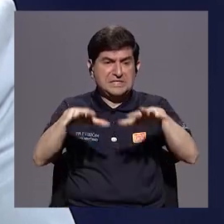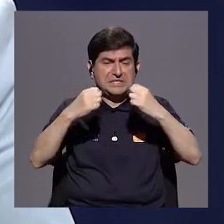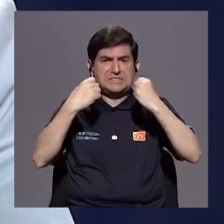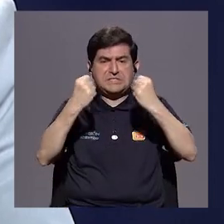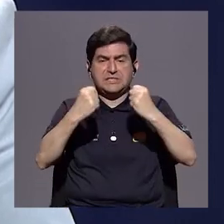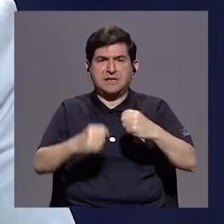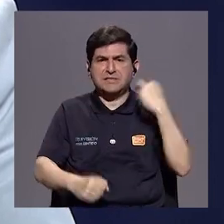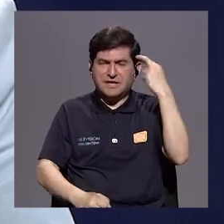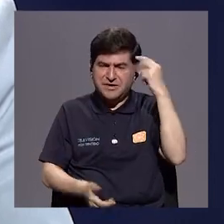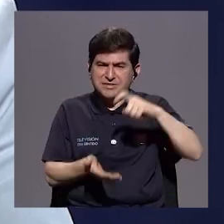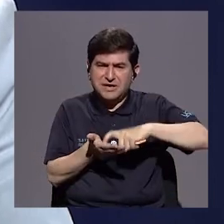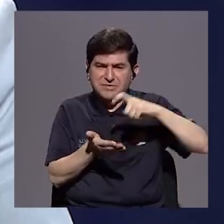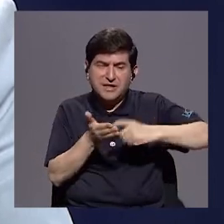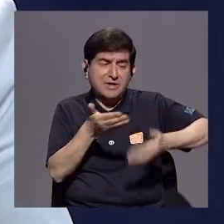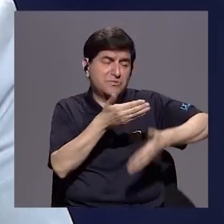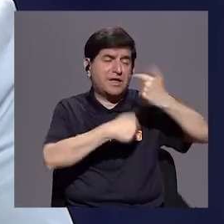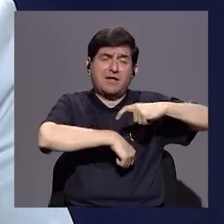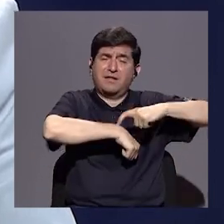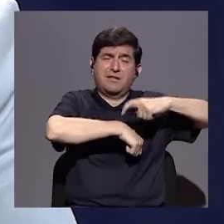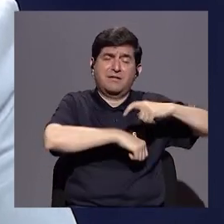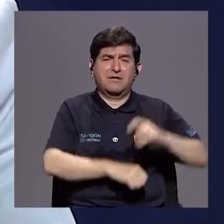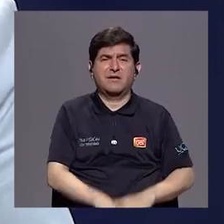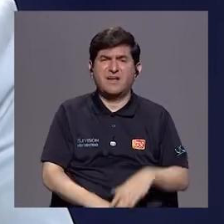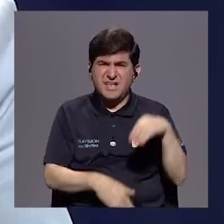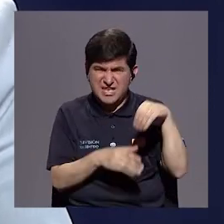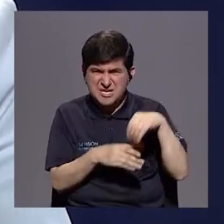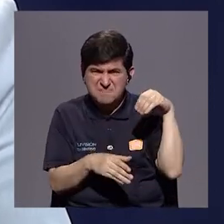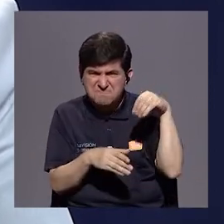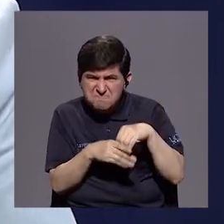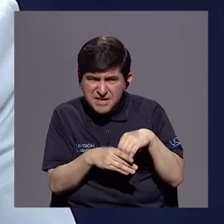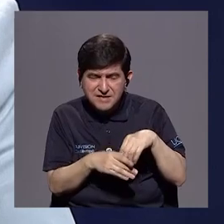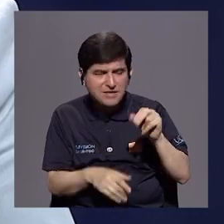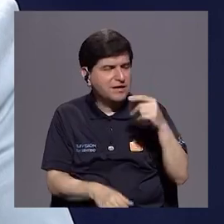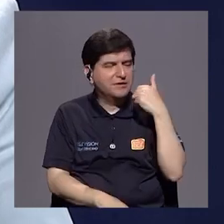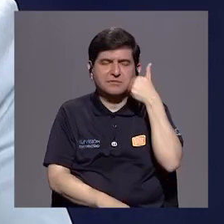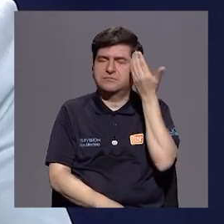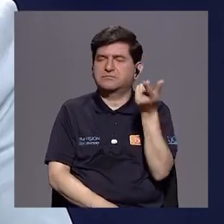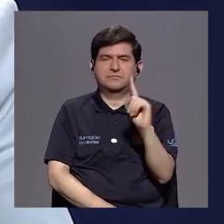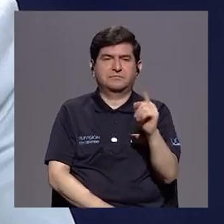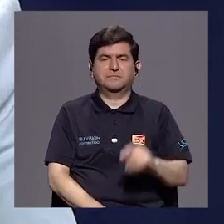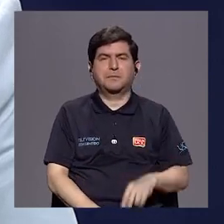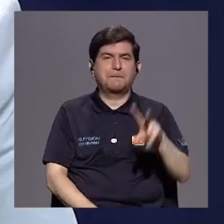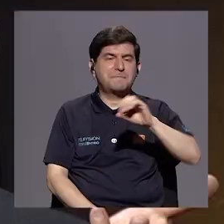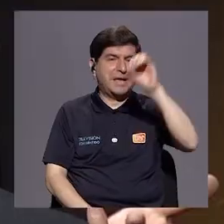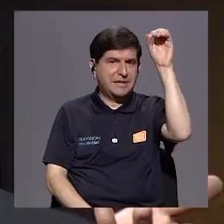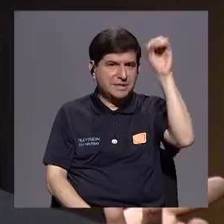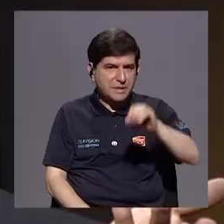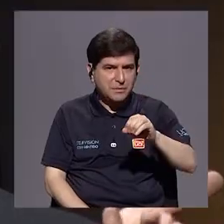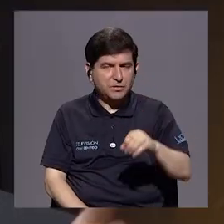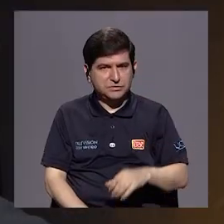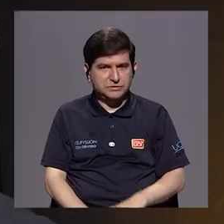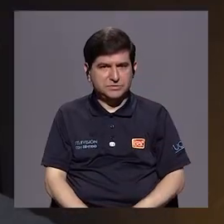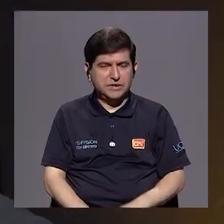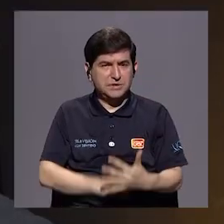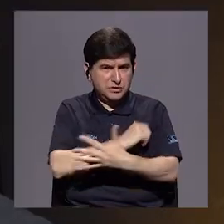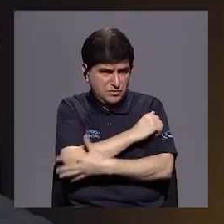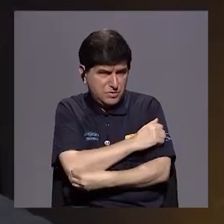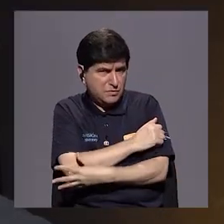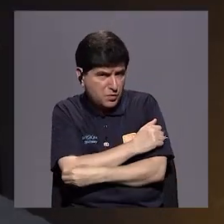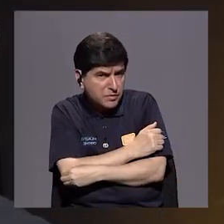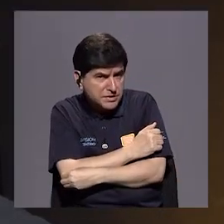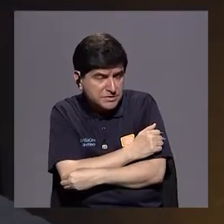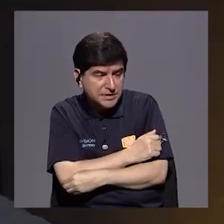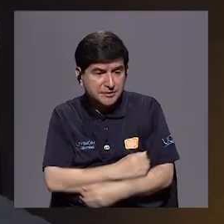estrés muy fuerte por la deuda del pasado y que hacer inversión no es fácil 20 por ciento de